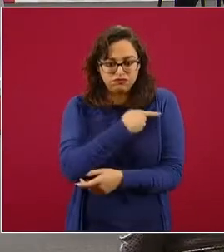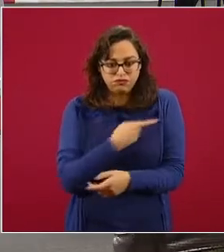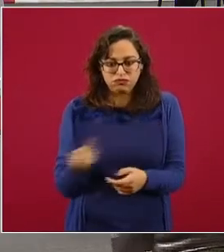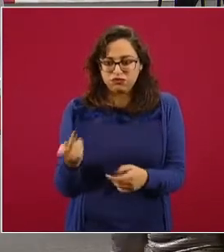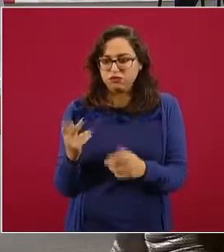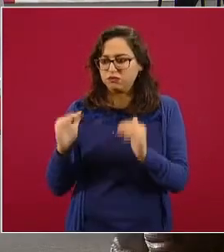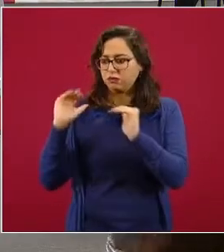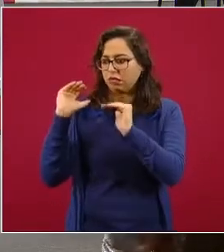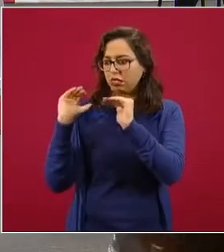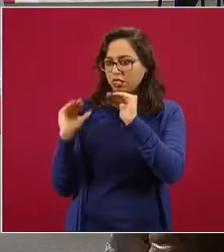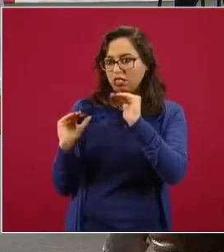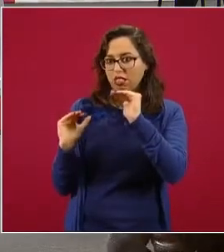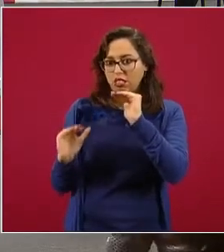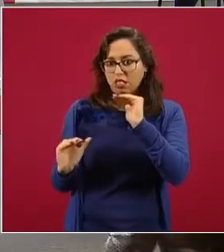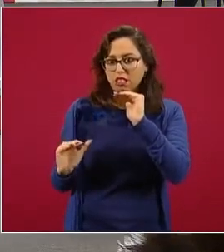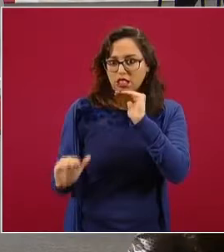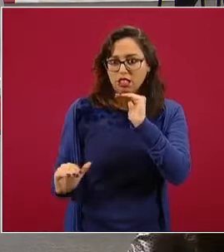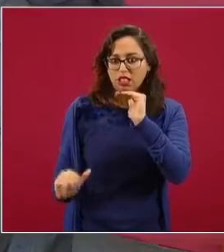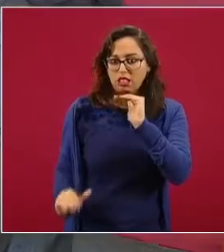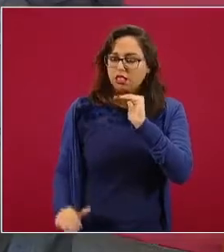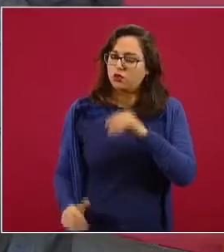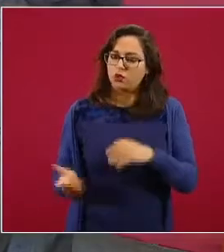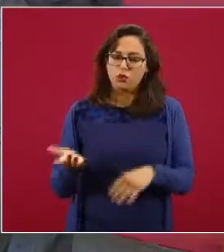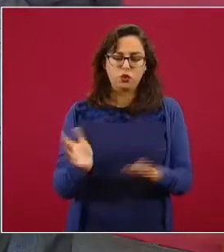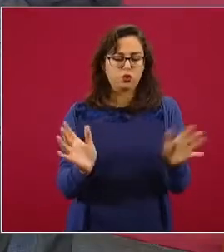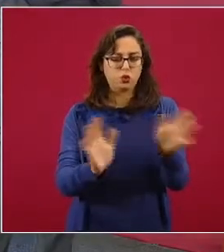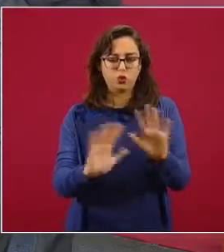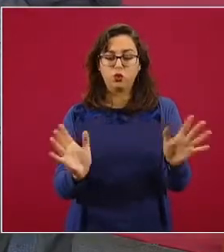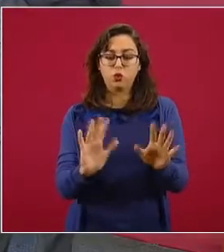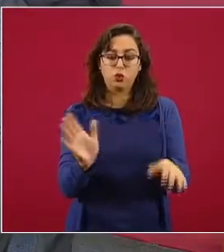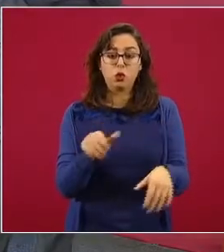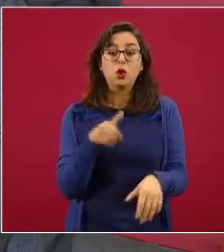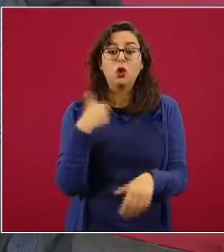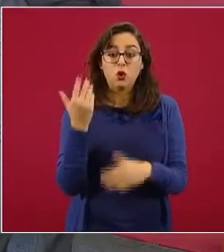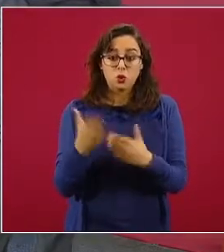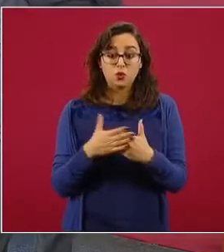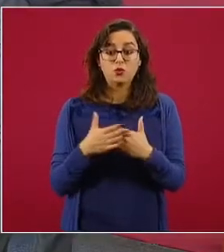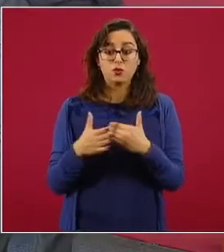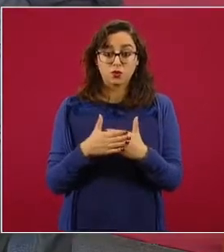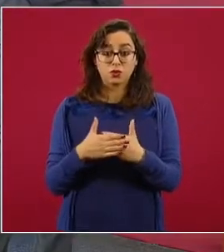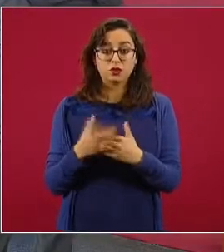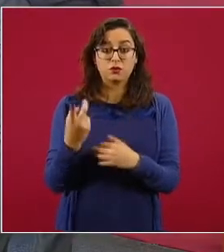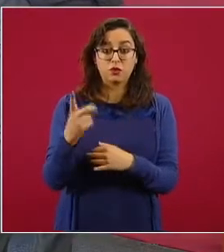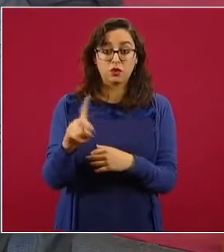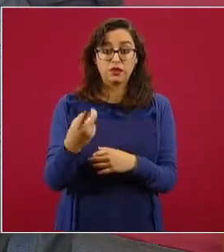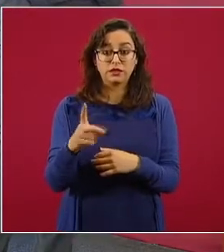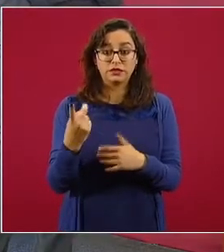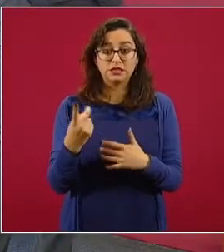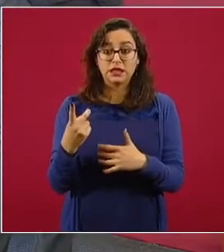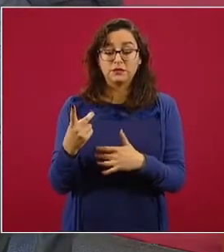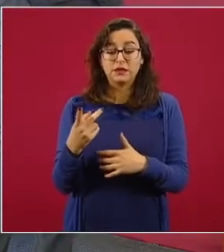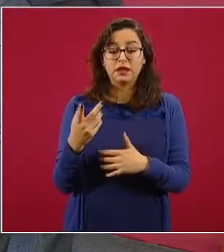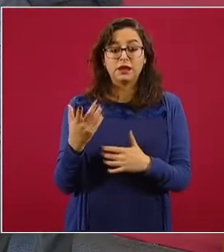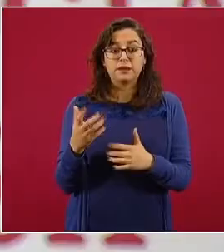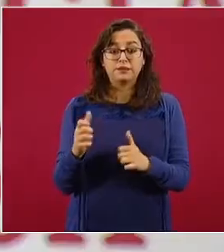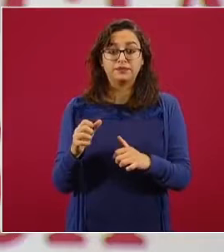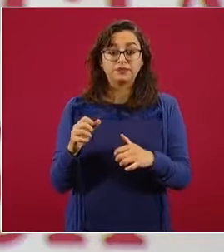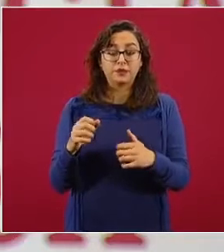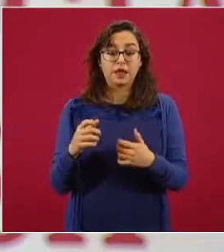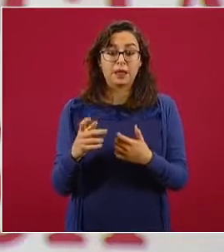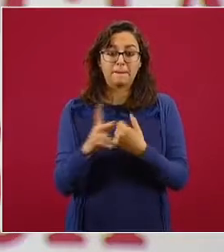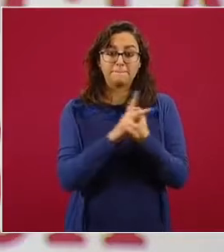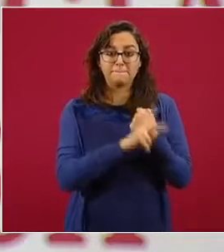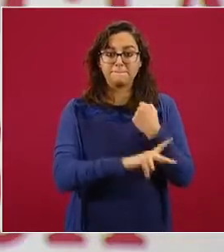en el mundo. Está prevista una sesión especial para diciembre que fue solicitada por el Movimiento de los Países